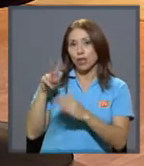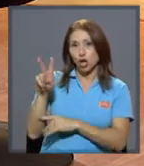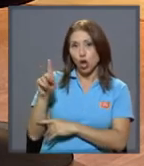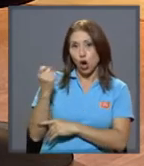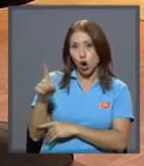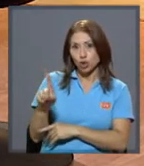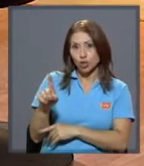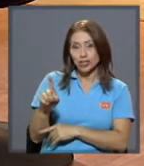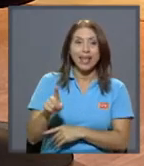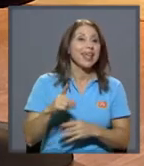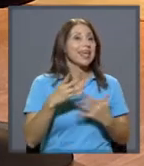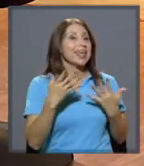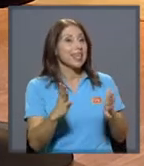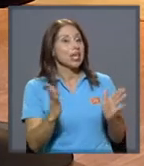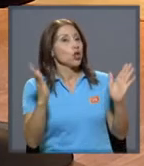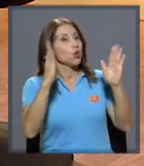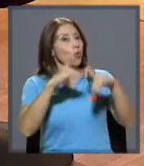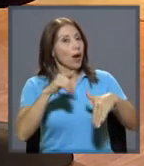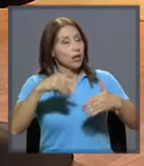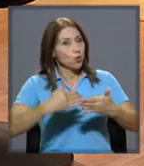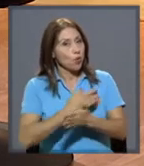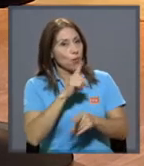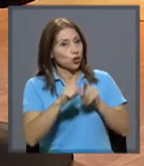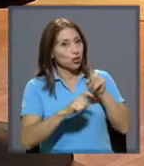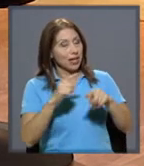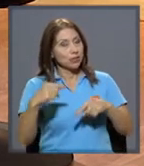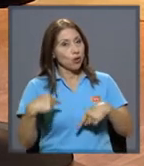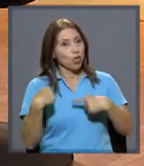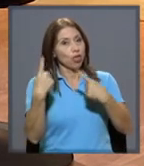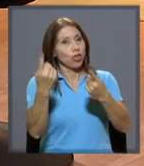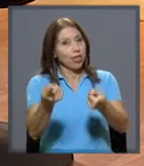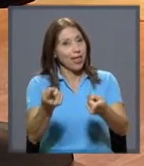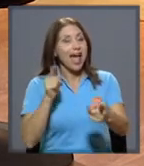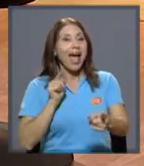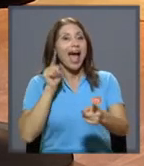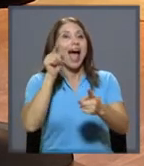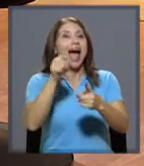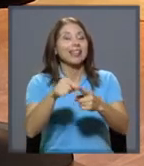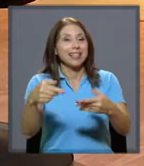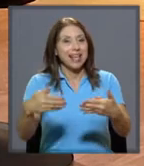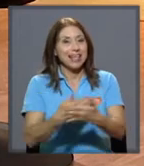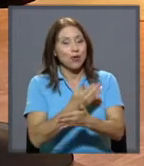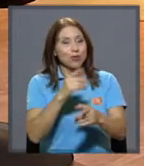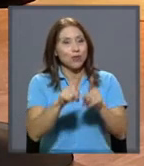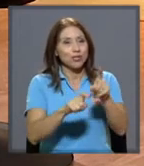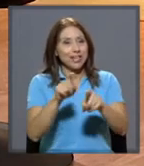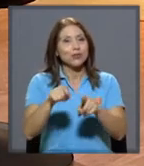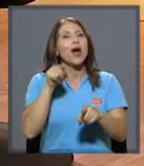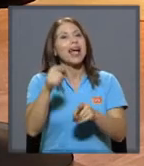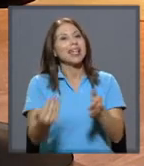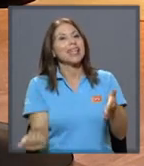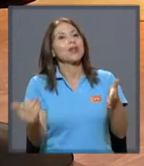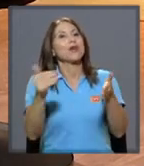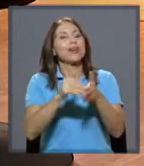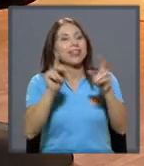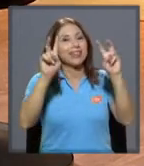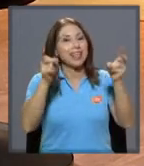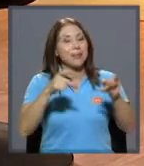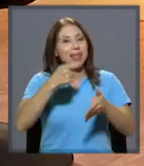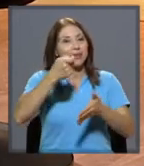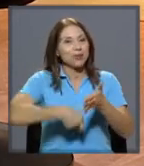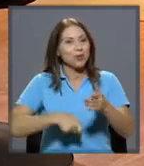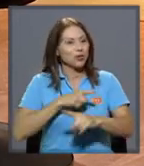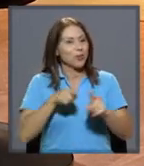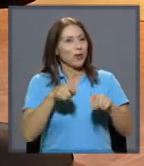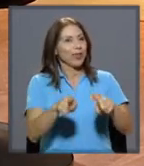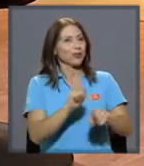No habrá un censo nuevo hasta que haya censo nuevo. Y ahí de nuevo el tema de los impuestos, pero no vamos a hablar de los impuestos, se